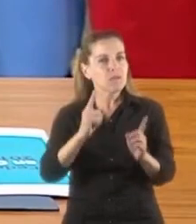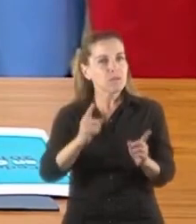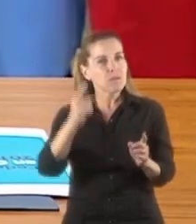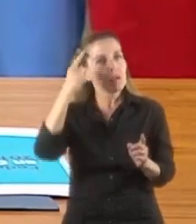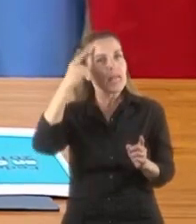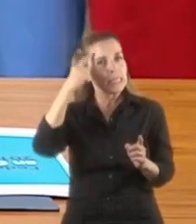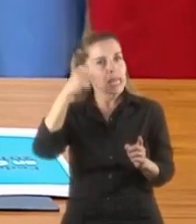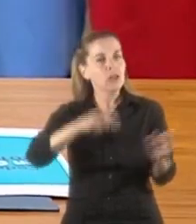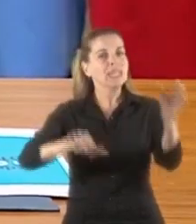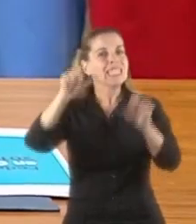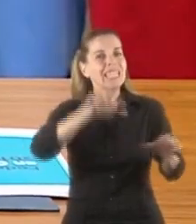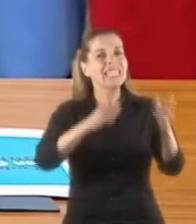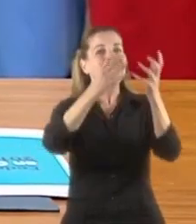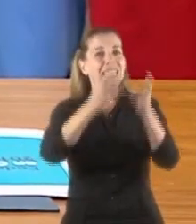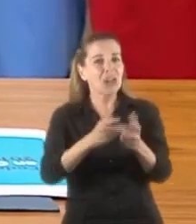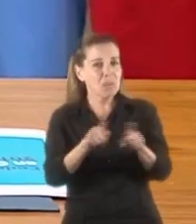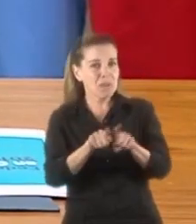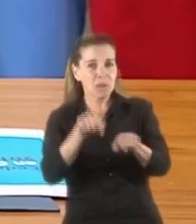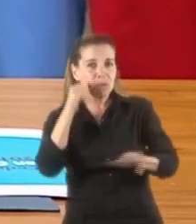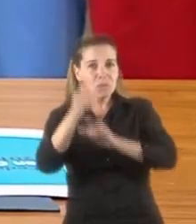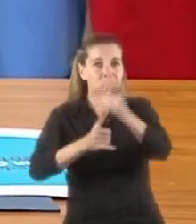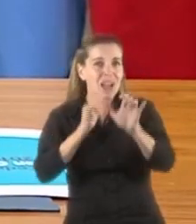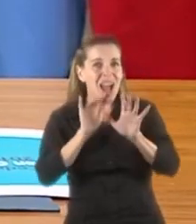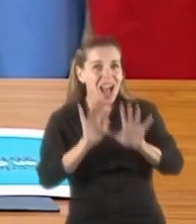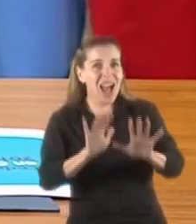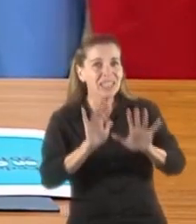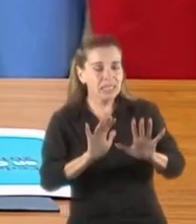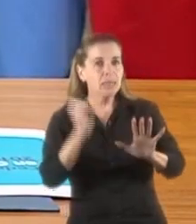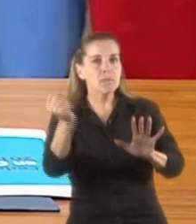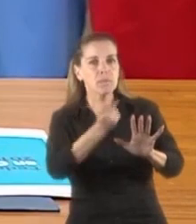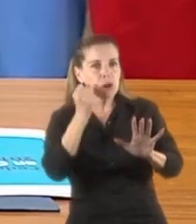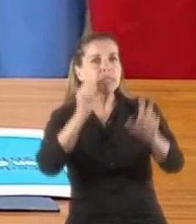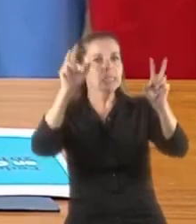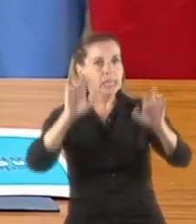en los términos en los que estoy hablando, es un tema que debe